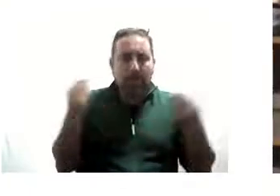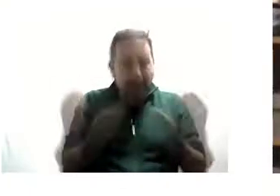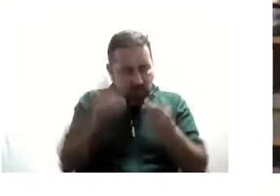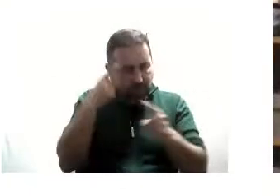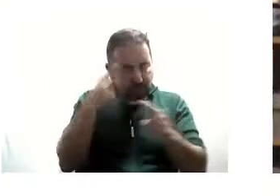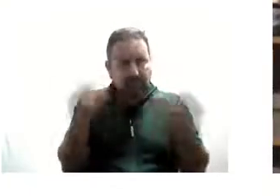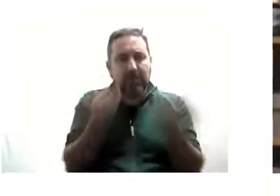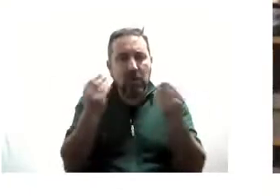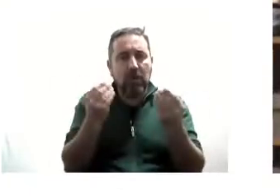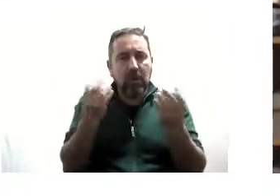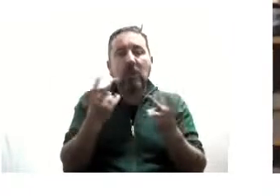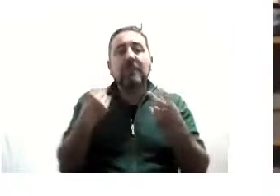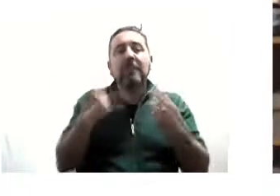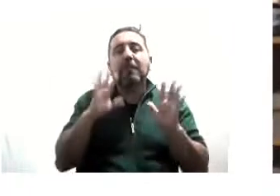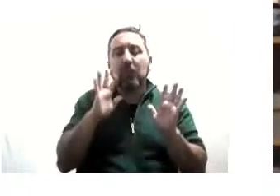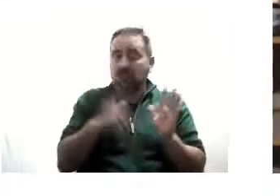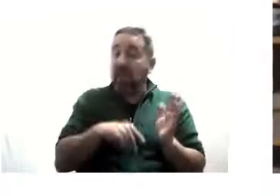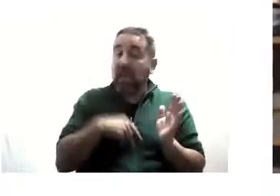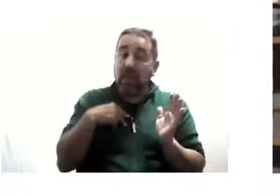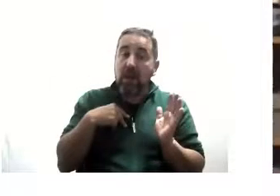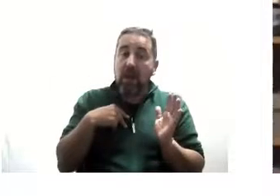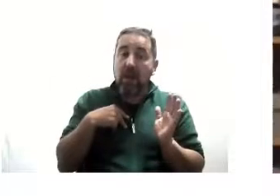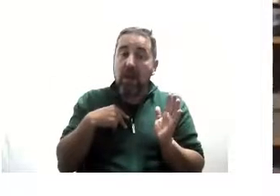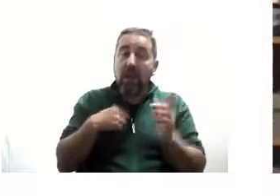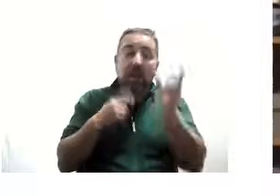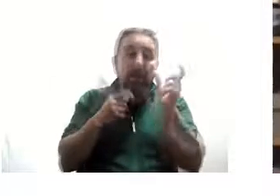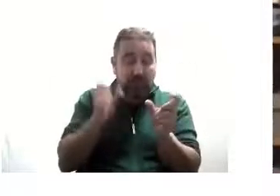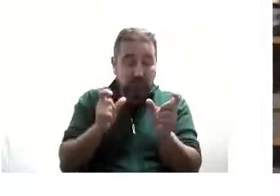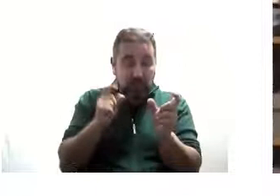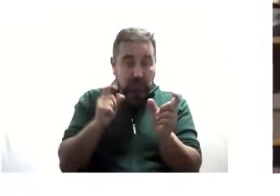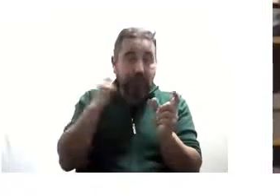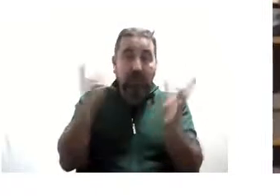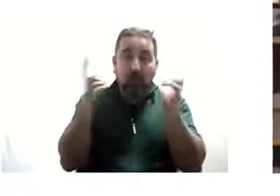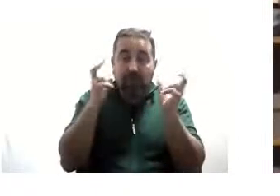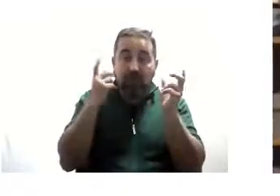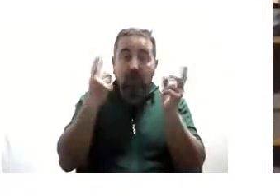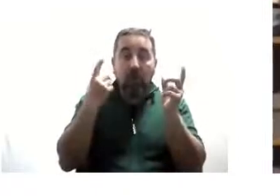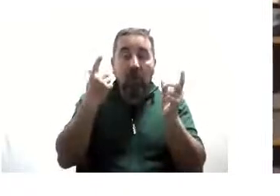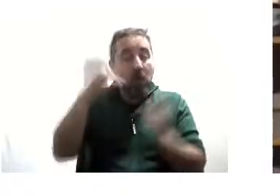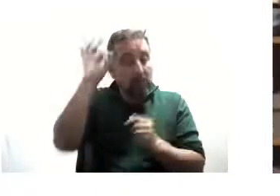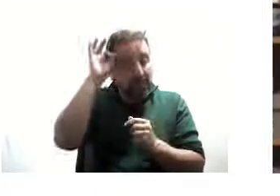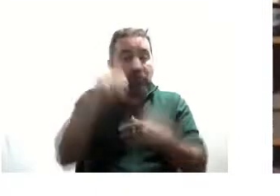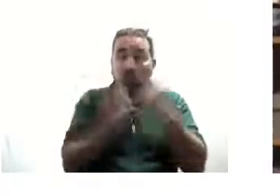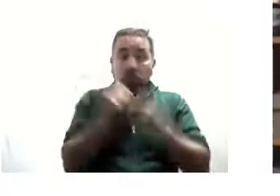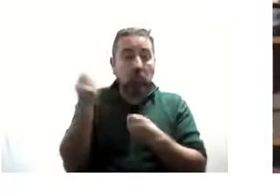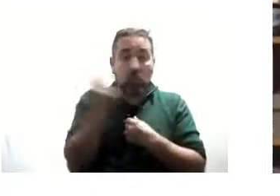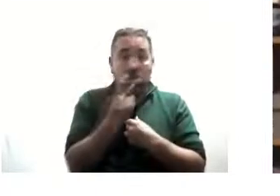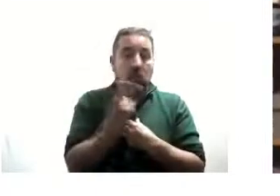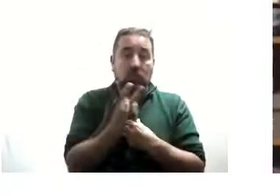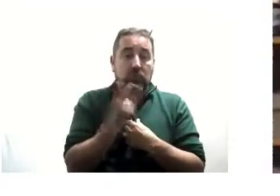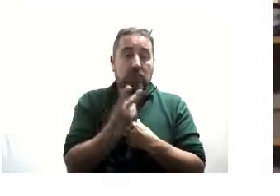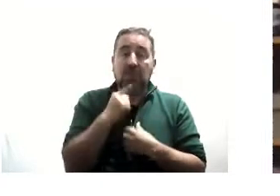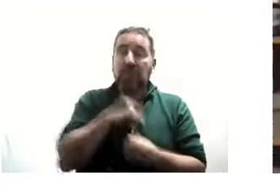sea a la vez, pero como regla general, las personas que llevan audífono e implantes siguen utilizando los dos con, digamos,